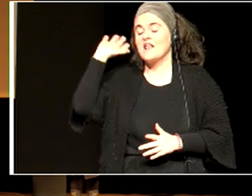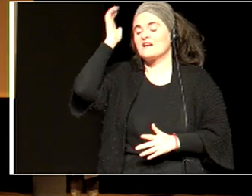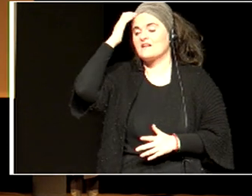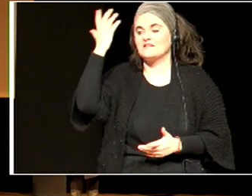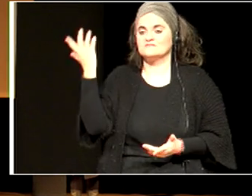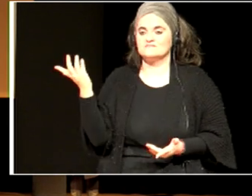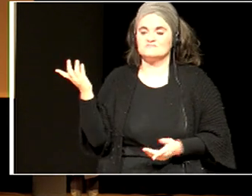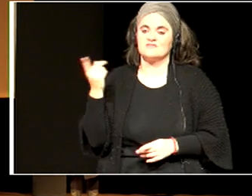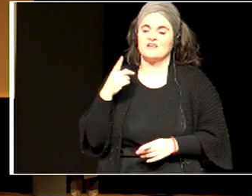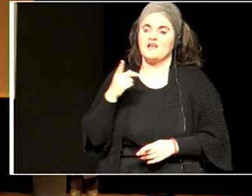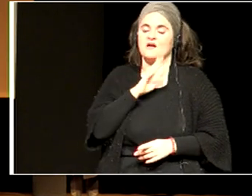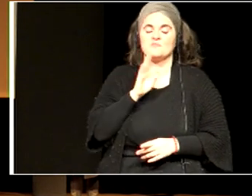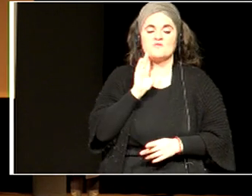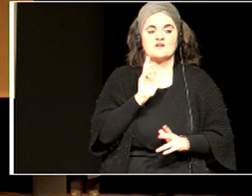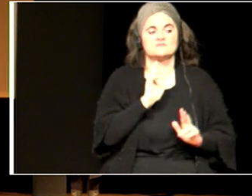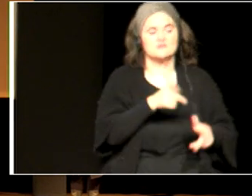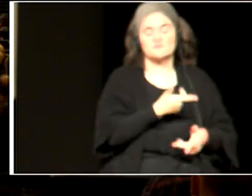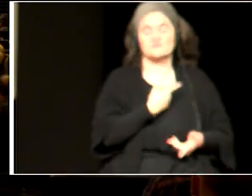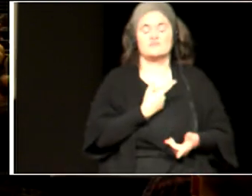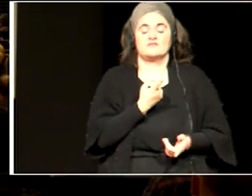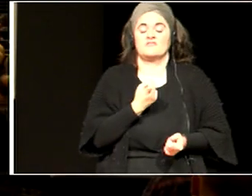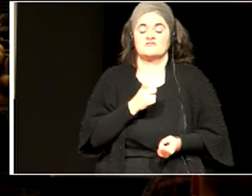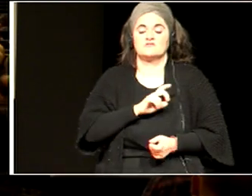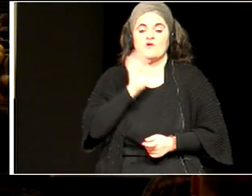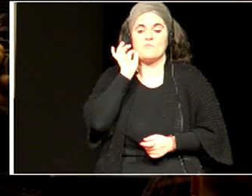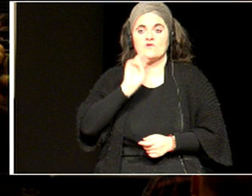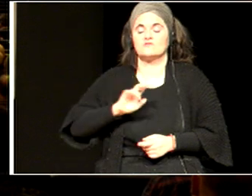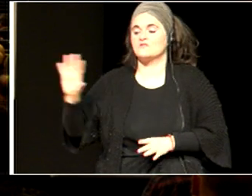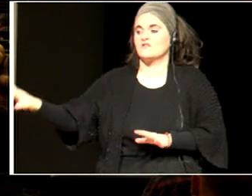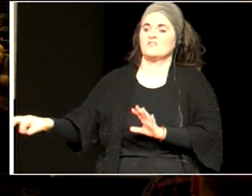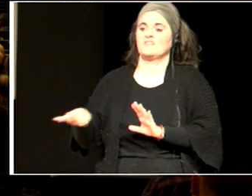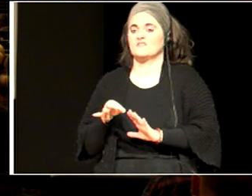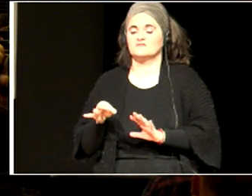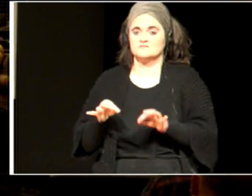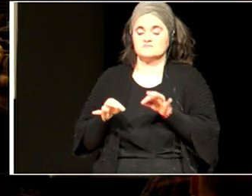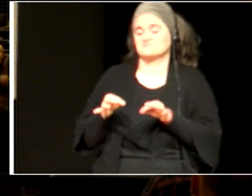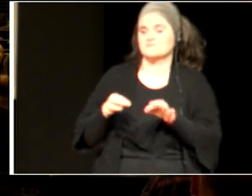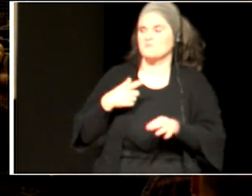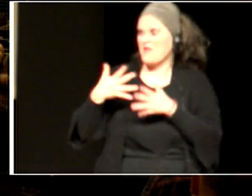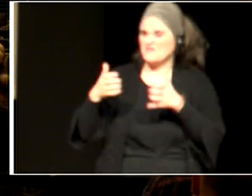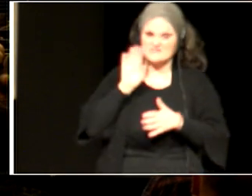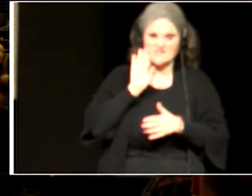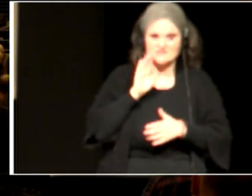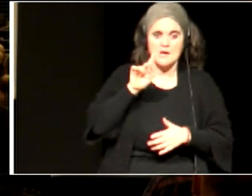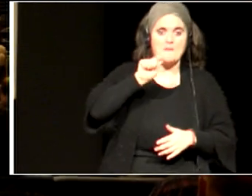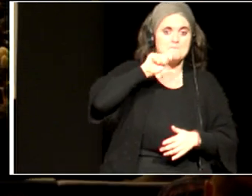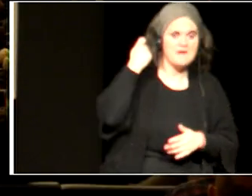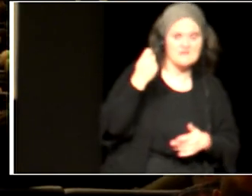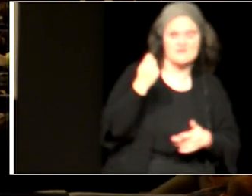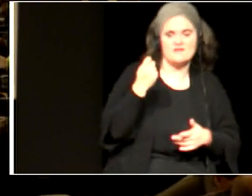que acaba morir la mujer se necesitó otra como el del pan la hembra y la fiesta en paz por lo mismo